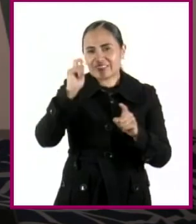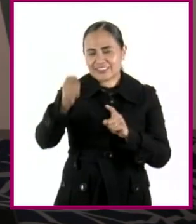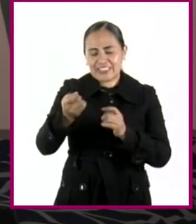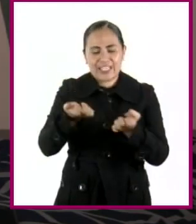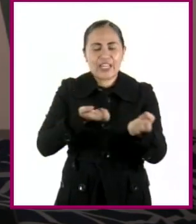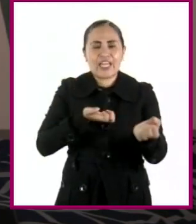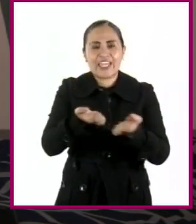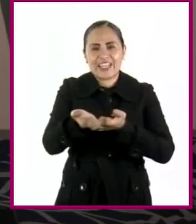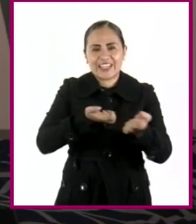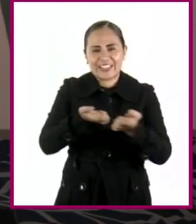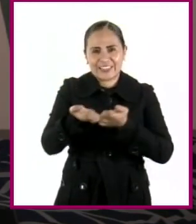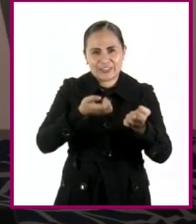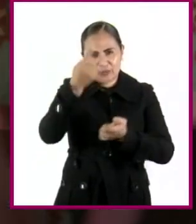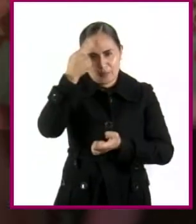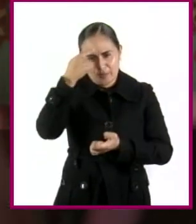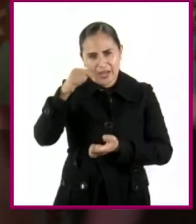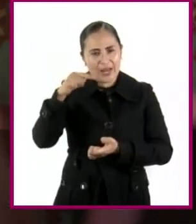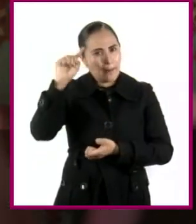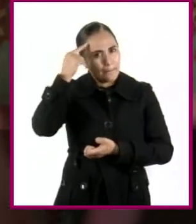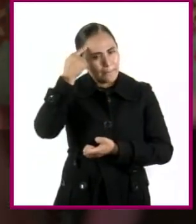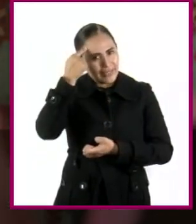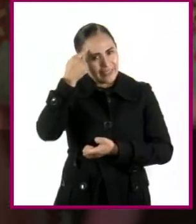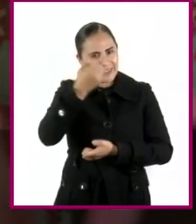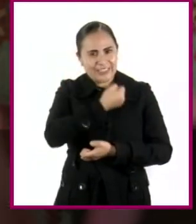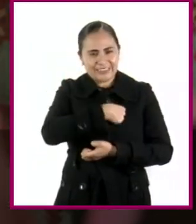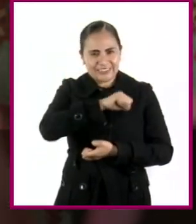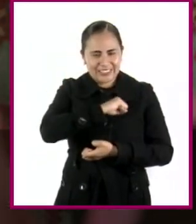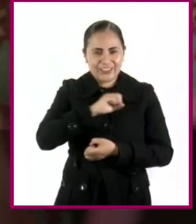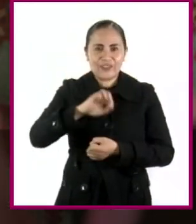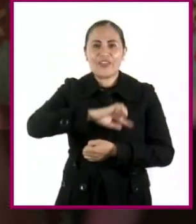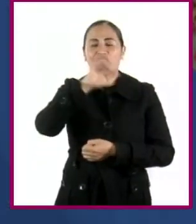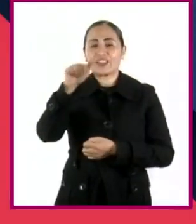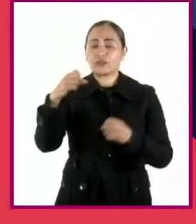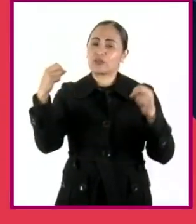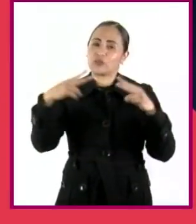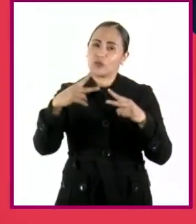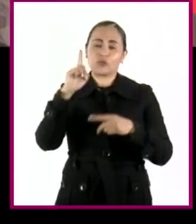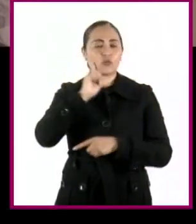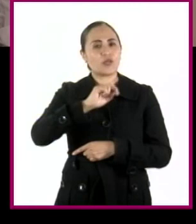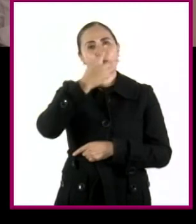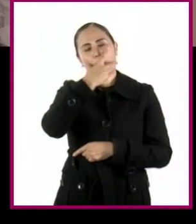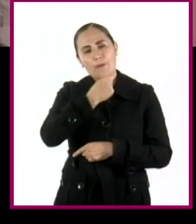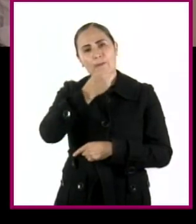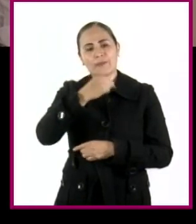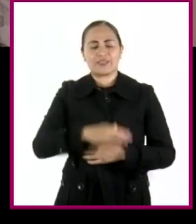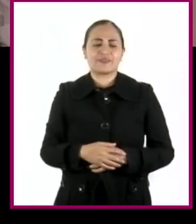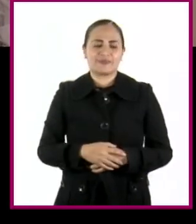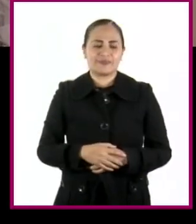ejercicio para sanar nuestra mente. Hasta luego, muchachas y muchachos.